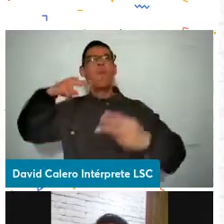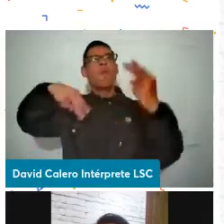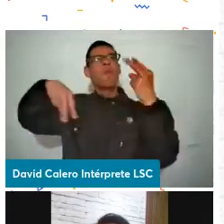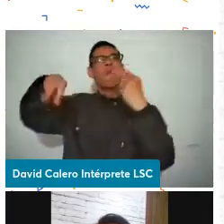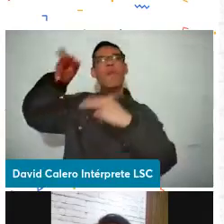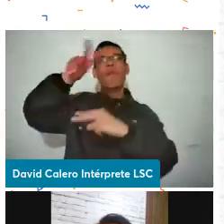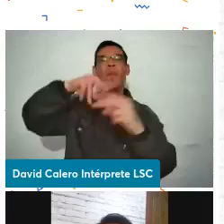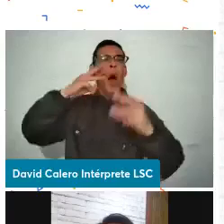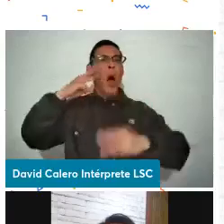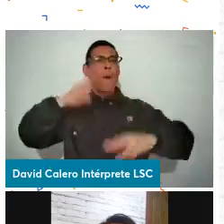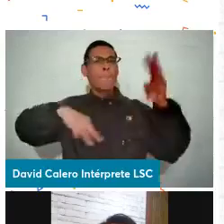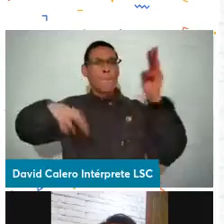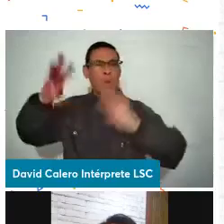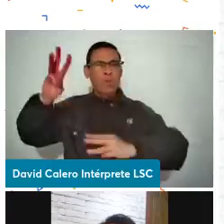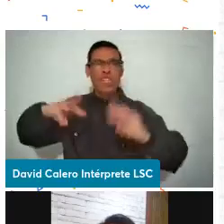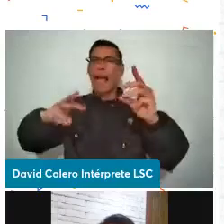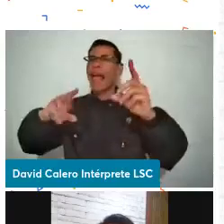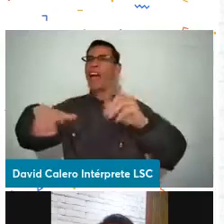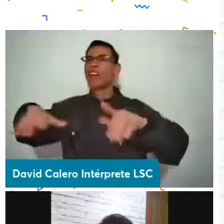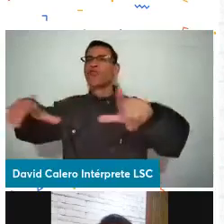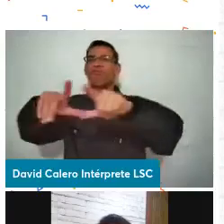turísticos, jugar